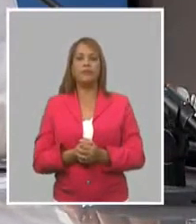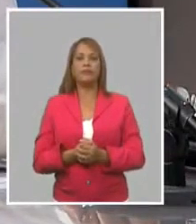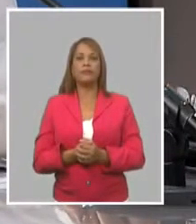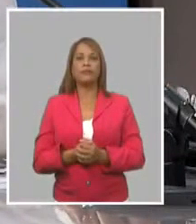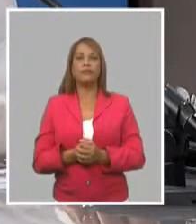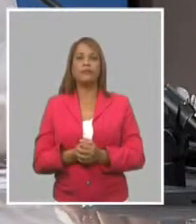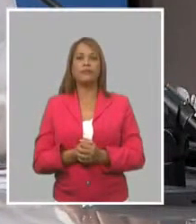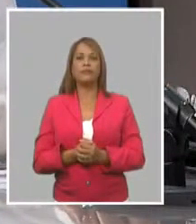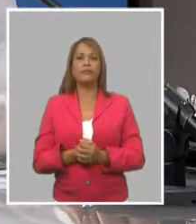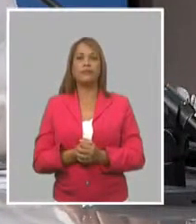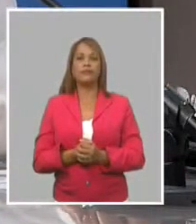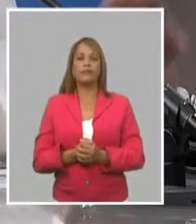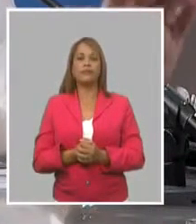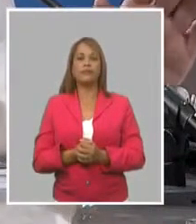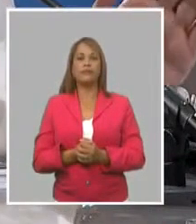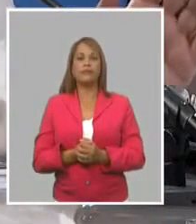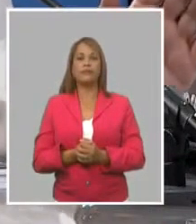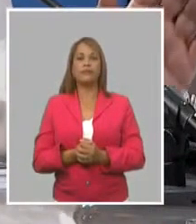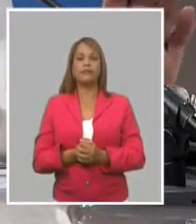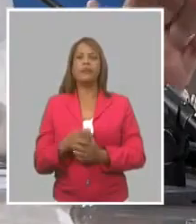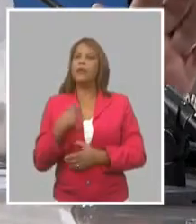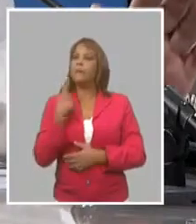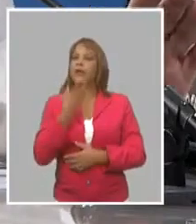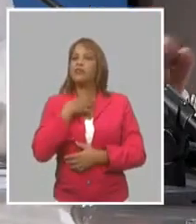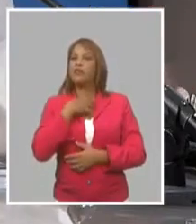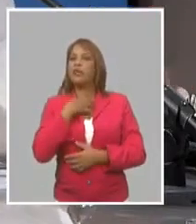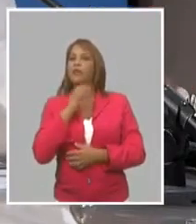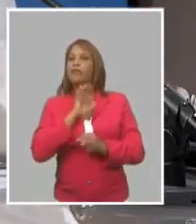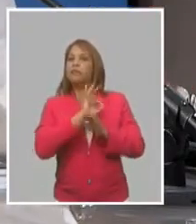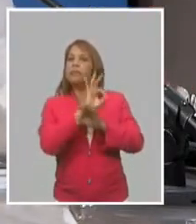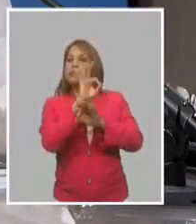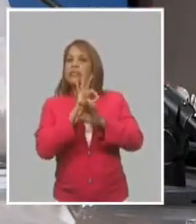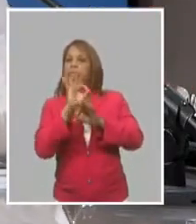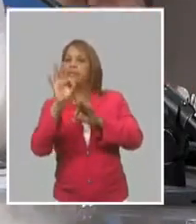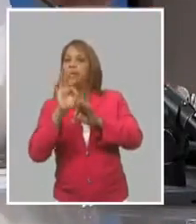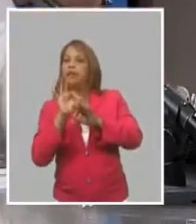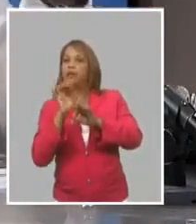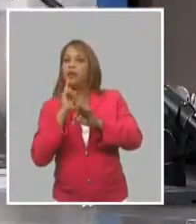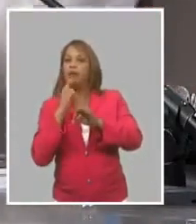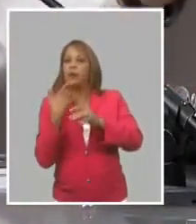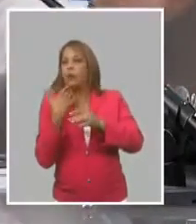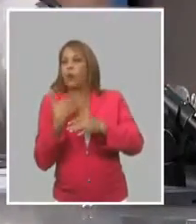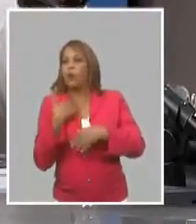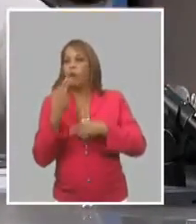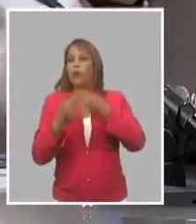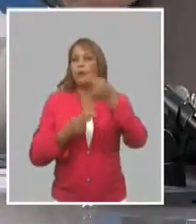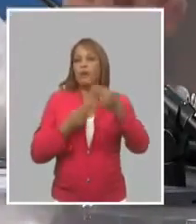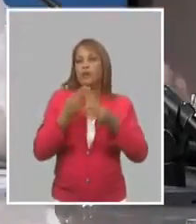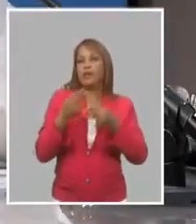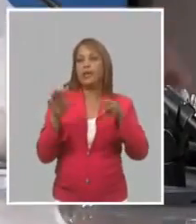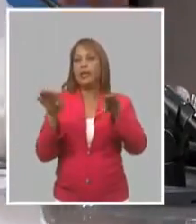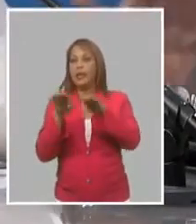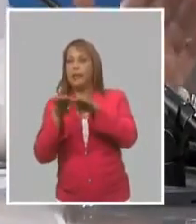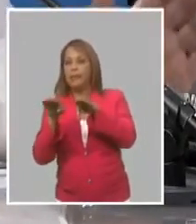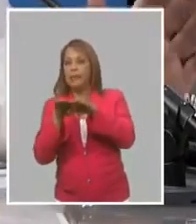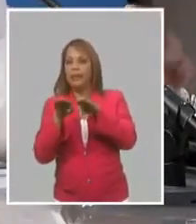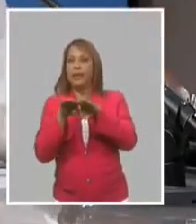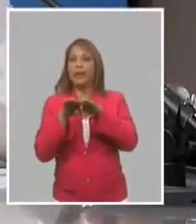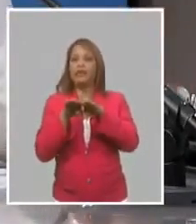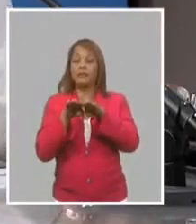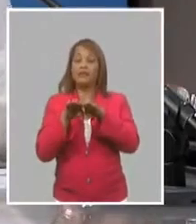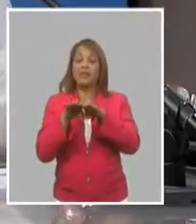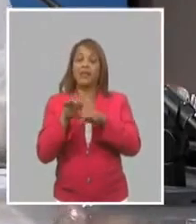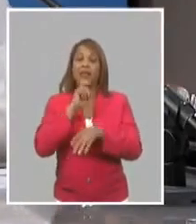compañeros y compañeras. Y para eso tenemos un diseño por el concepto de la media de la clase, que es un